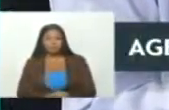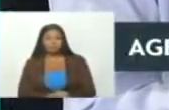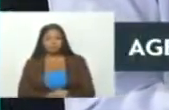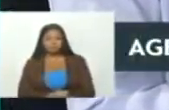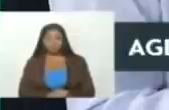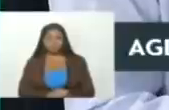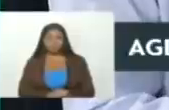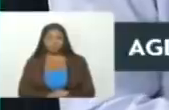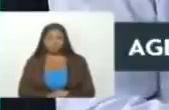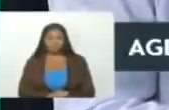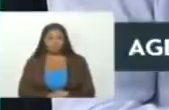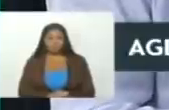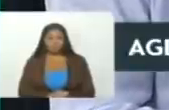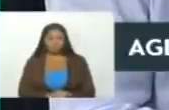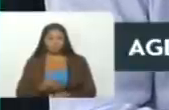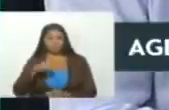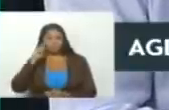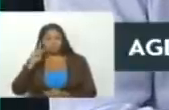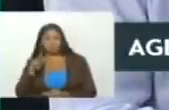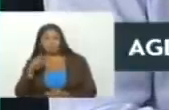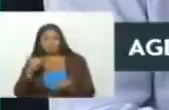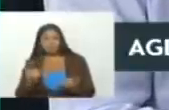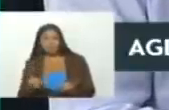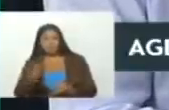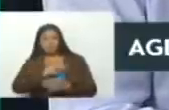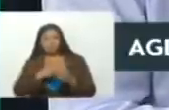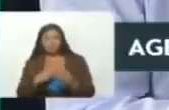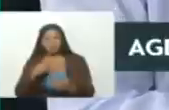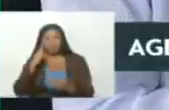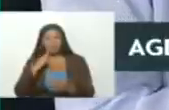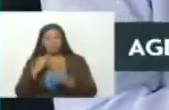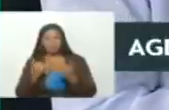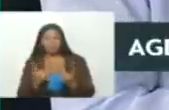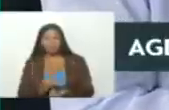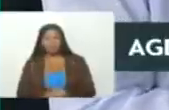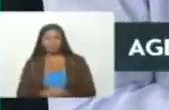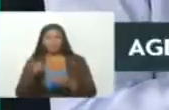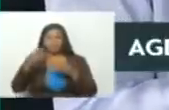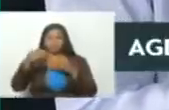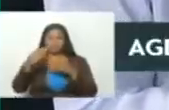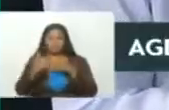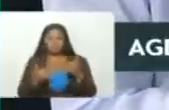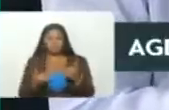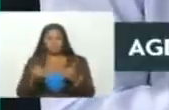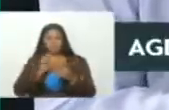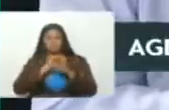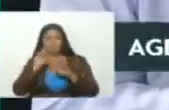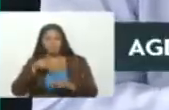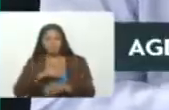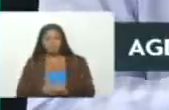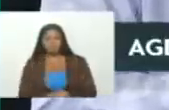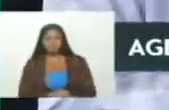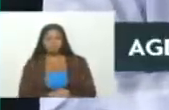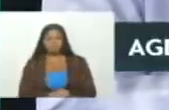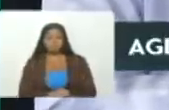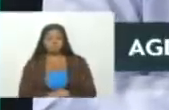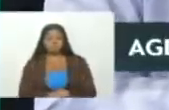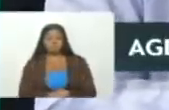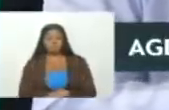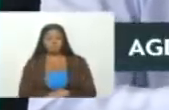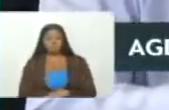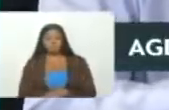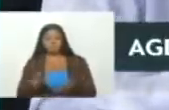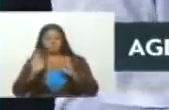otra parte, nosotros aspiramos a fortalecer el bolívar. La dolarización se dio de facto. La dolarización se dio de